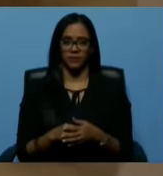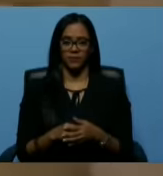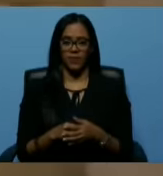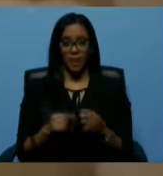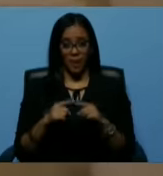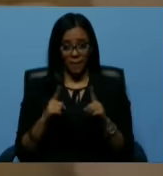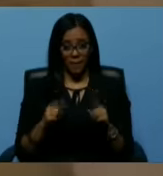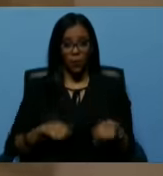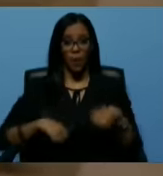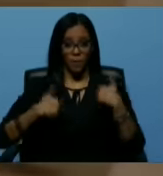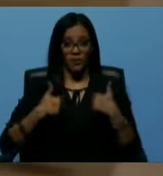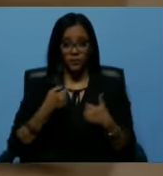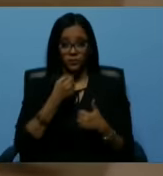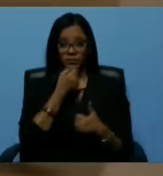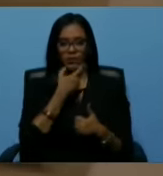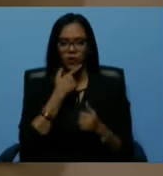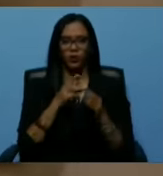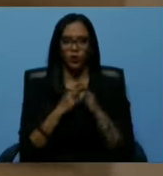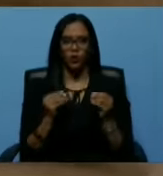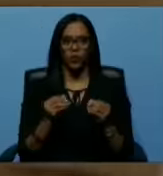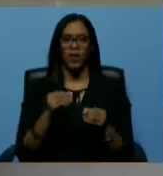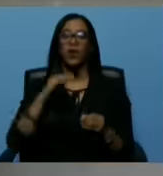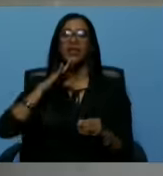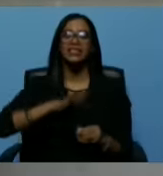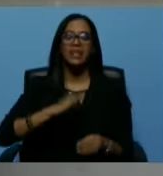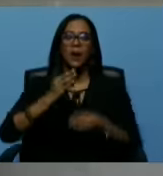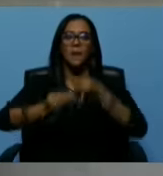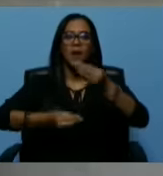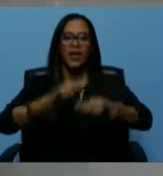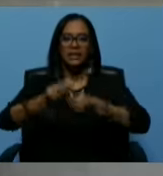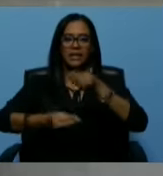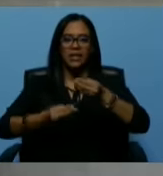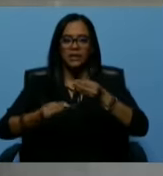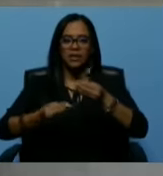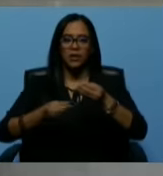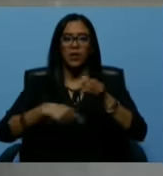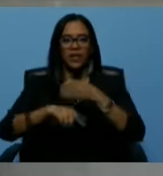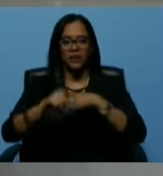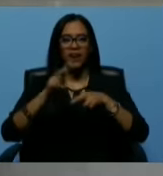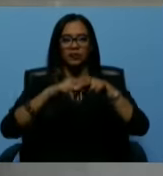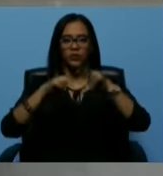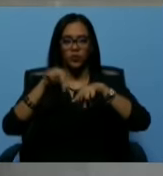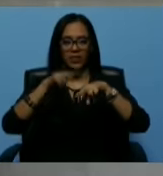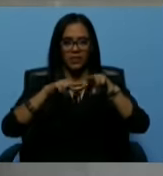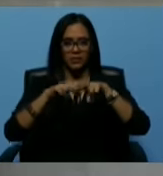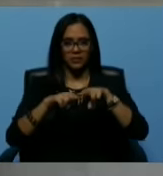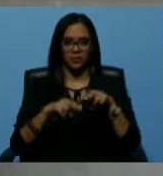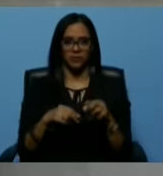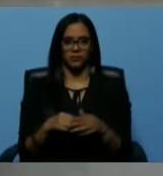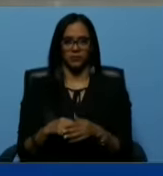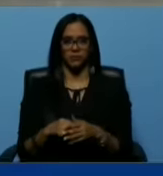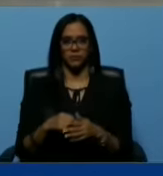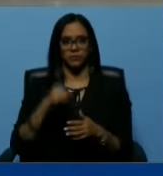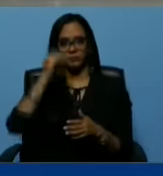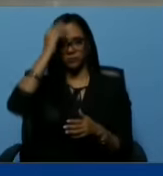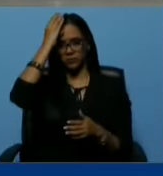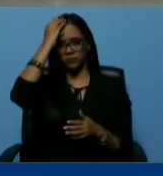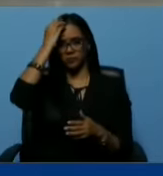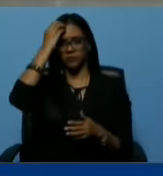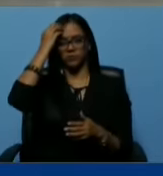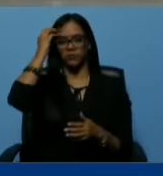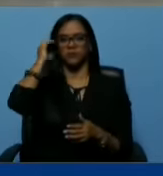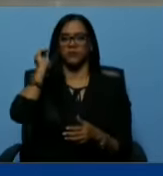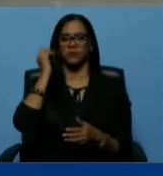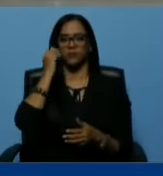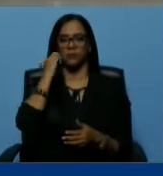Pero lo más bonito de todo es lo que está por hacerse, lo que está por construirse, lo que estamos construyendo. Y estamos construyendo